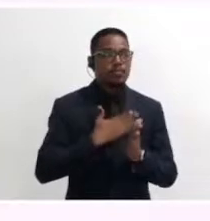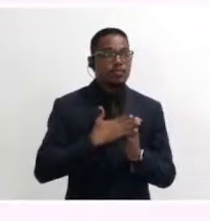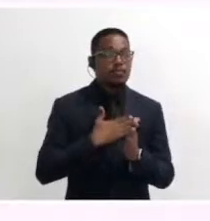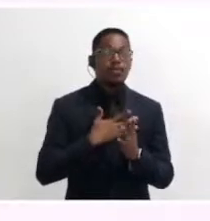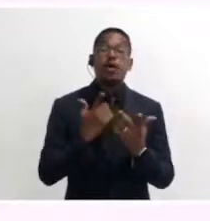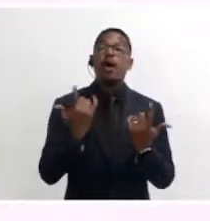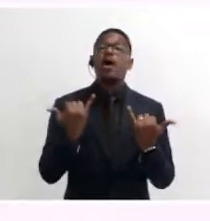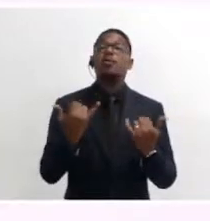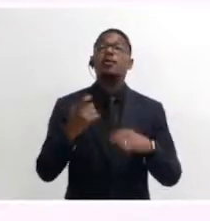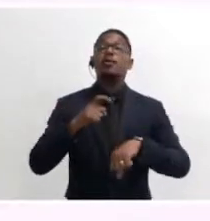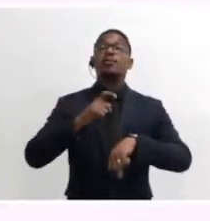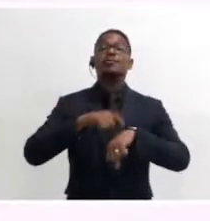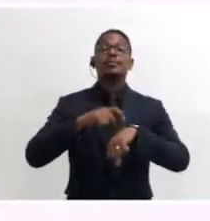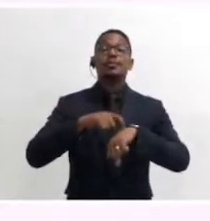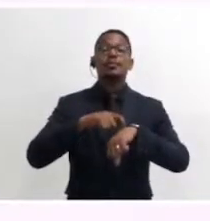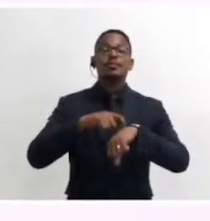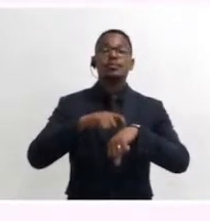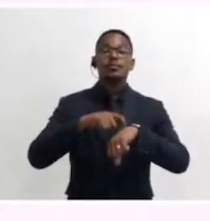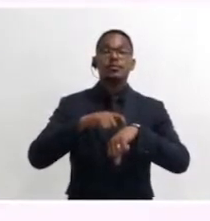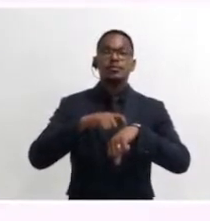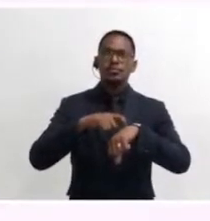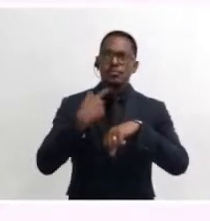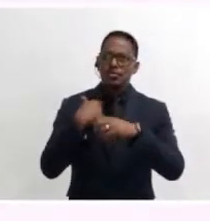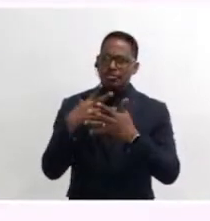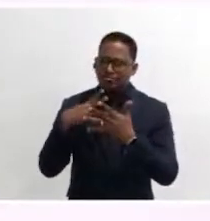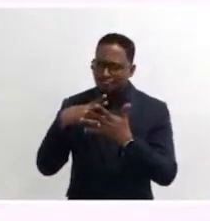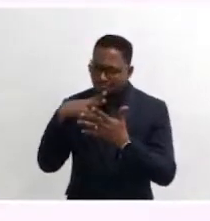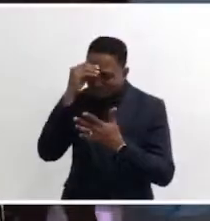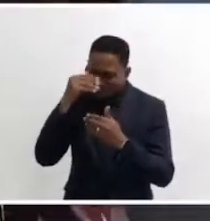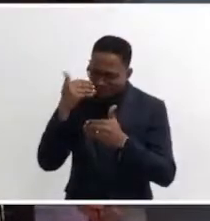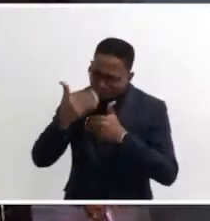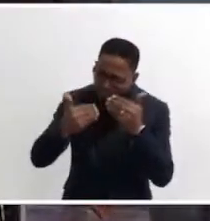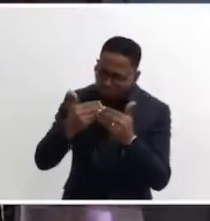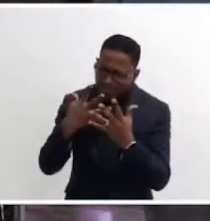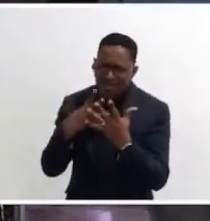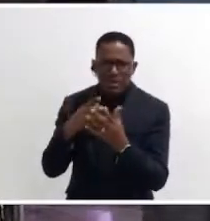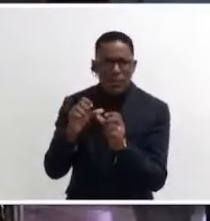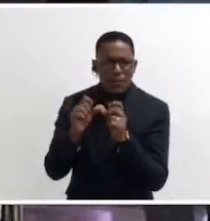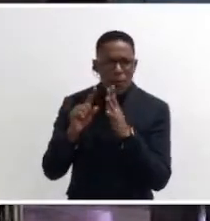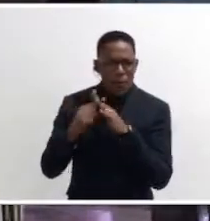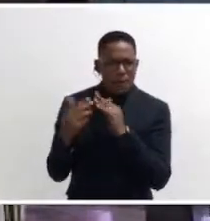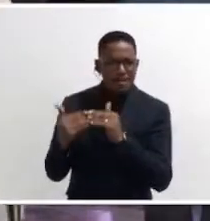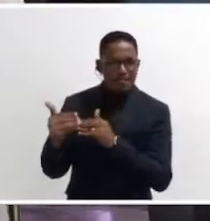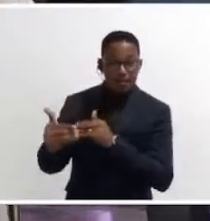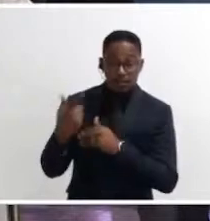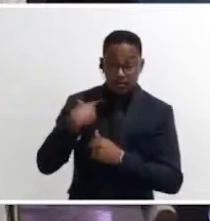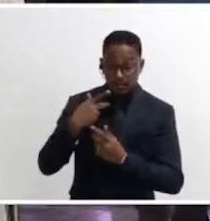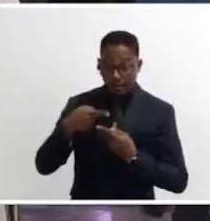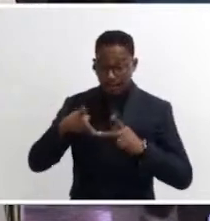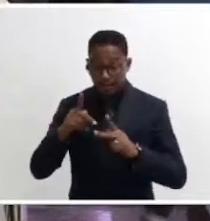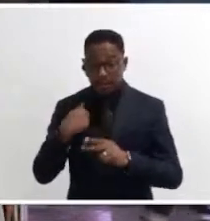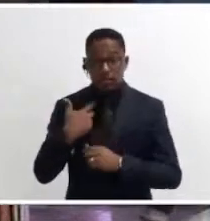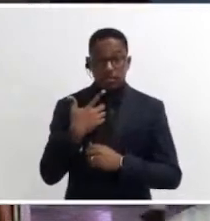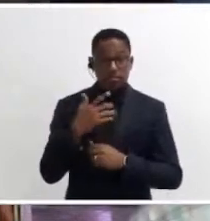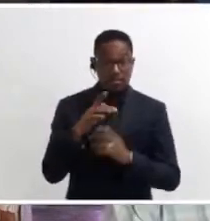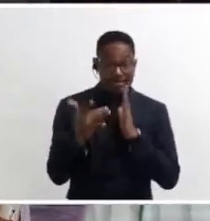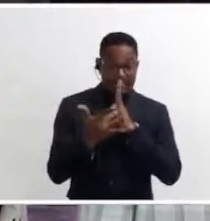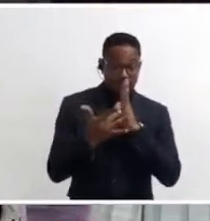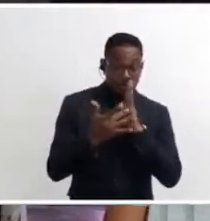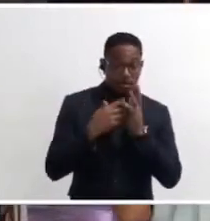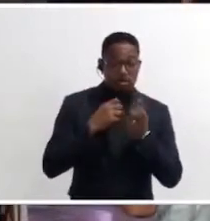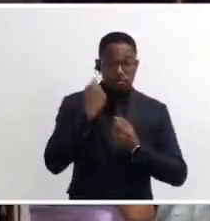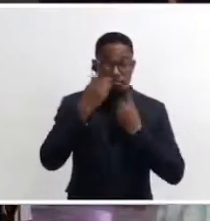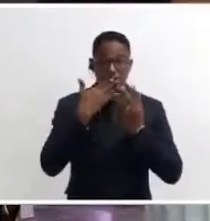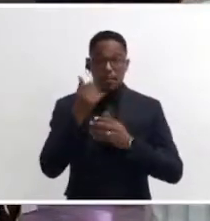porque ha llegado el momento de embarcarnos en un viaje de aprendizaje que nos permitirá comprender mejor estas tecnologías